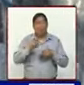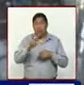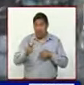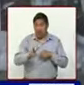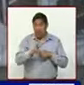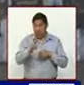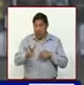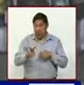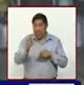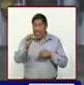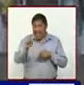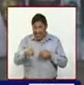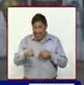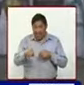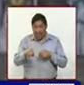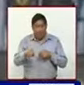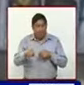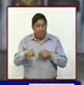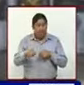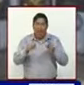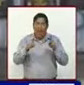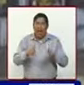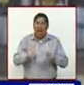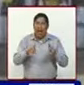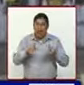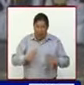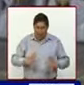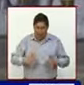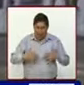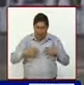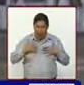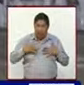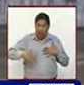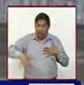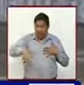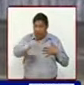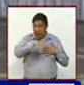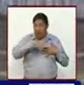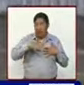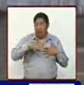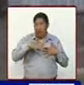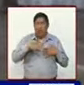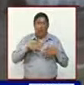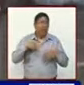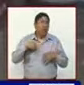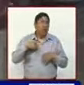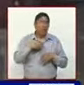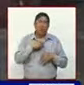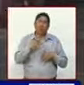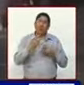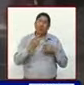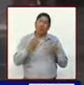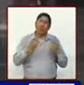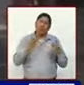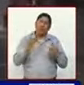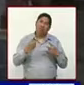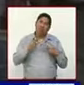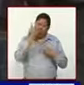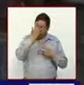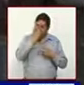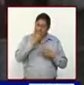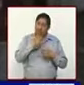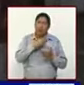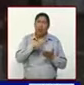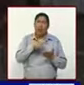viernes es el día que realmente la gente que vive acá en Sopocachi, todos los paseños que en algún momento hemos visitado esta linda plaza, vamos a